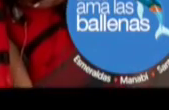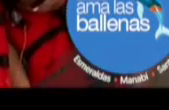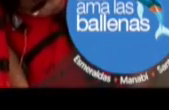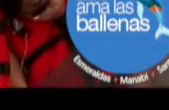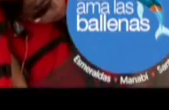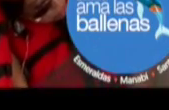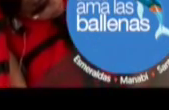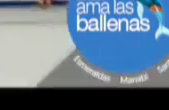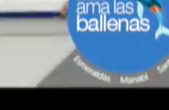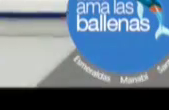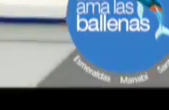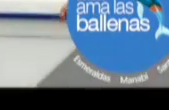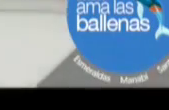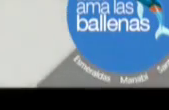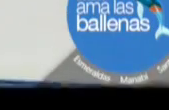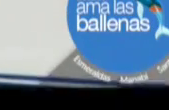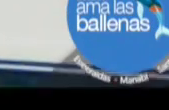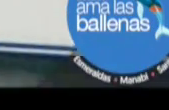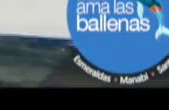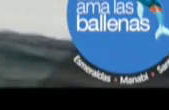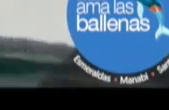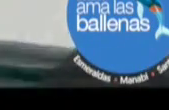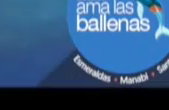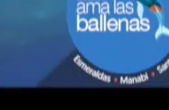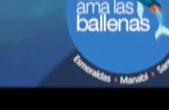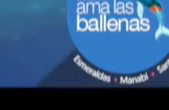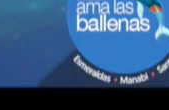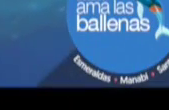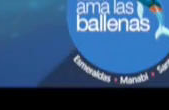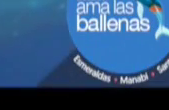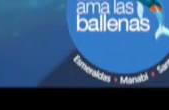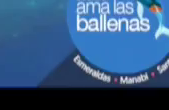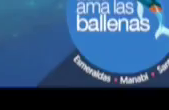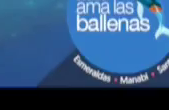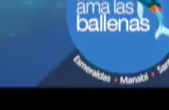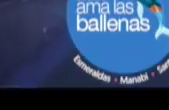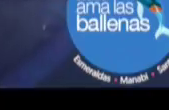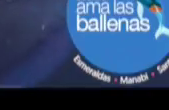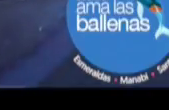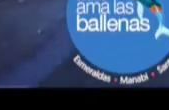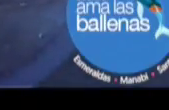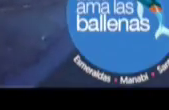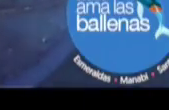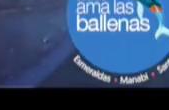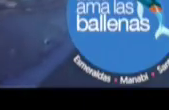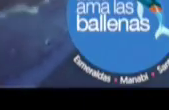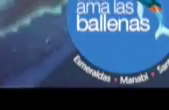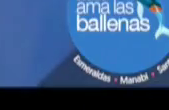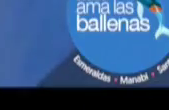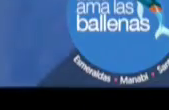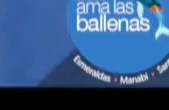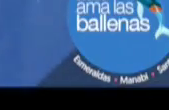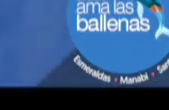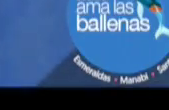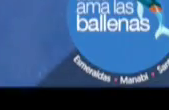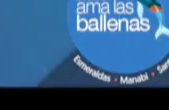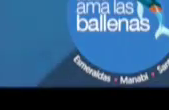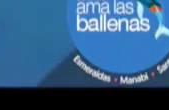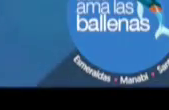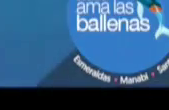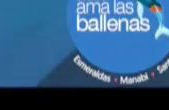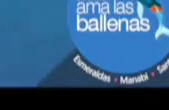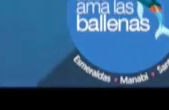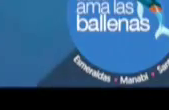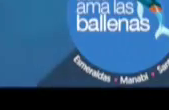de observación de ballenas de inicio de color de testigo de uno de los eventos más extraordinarios de la naturaleza la